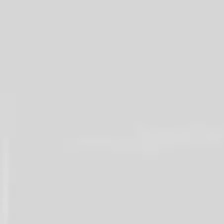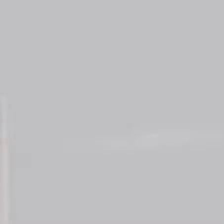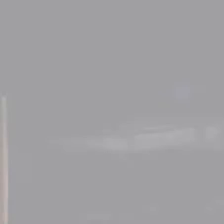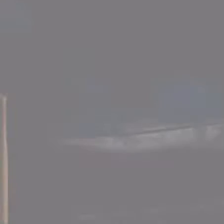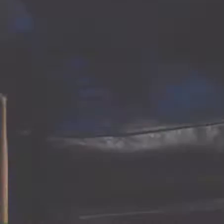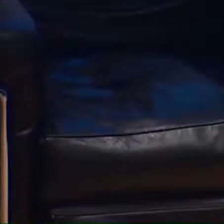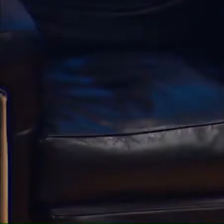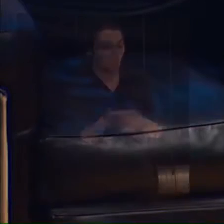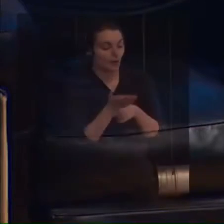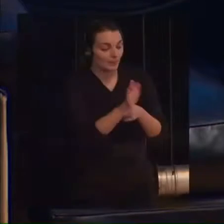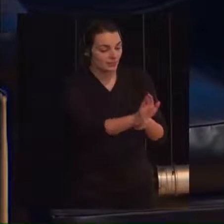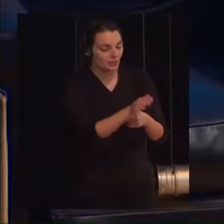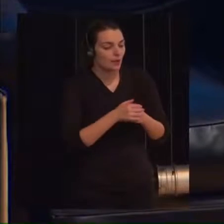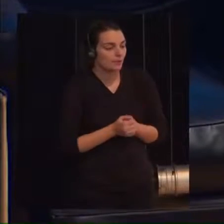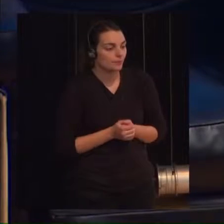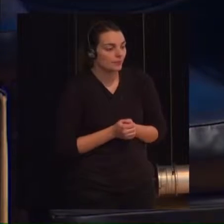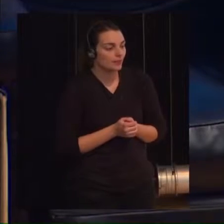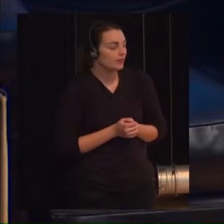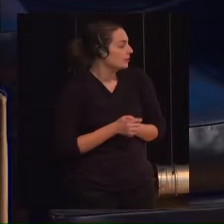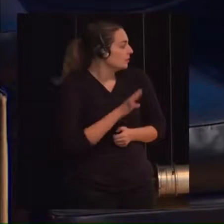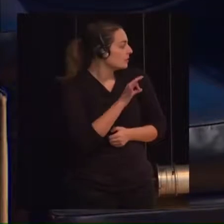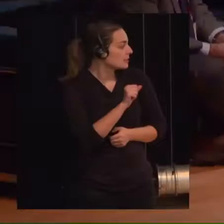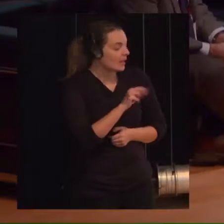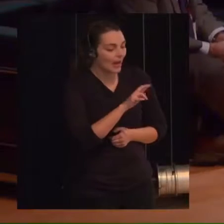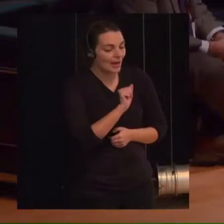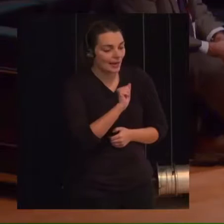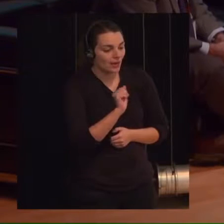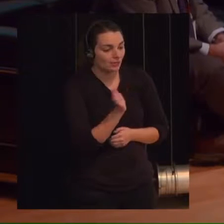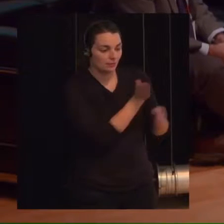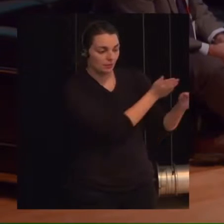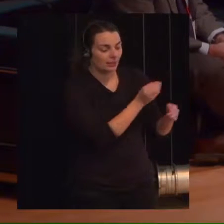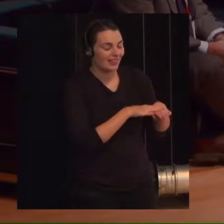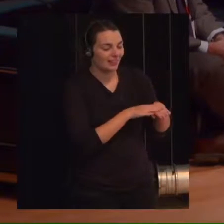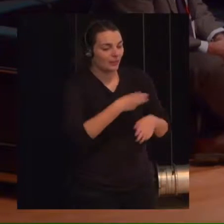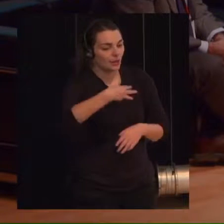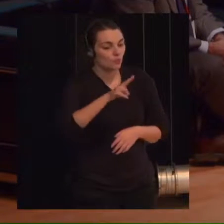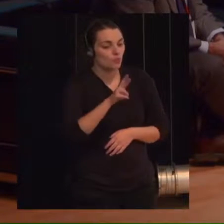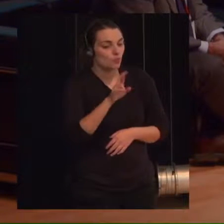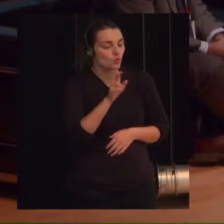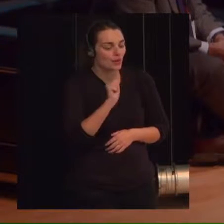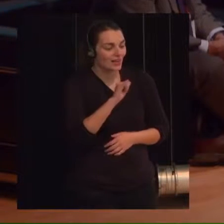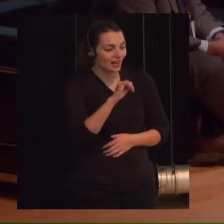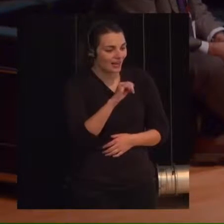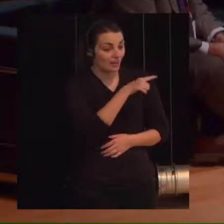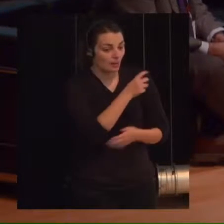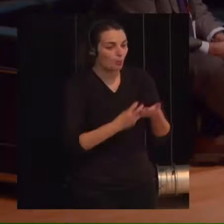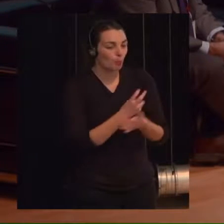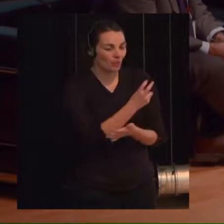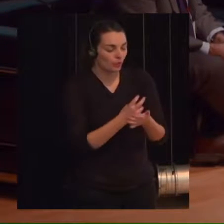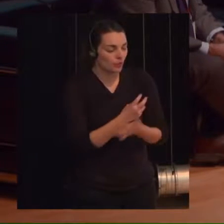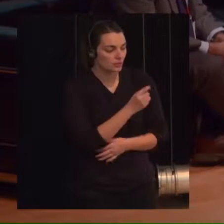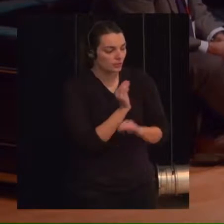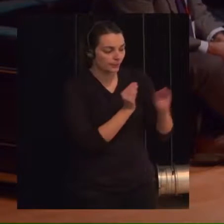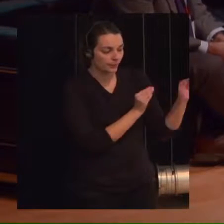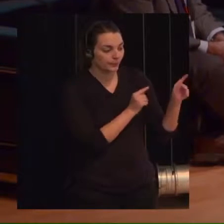Para presentarles a quienes están aquí, empezando por Sara Murray en el extremo izquierdo del panel. Sara es periodista, ella